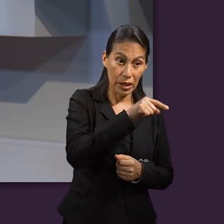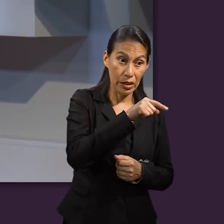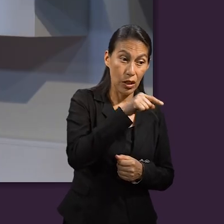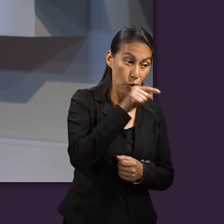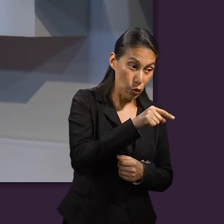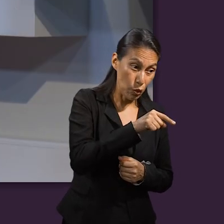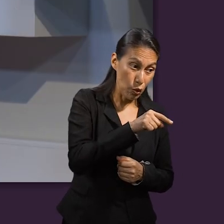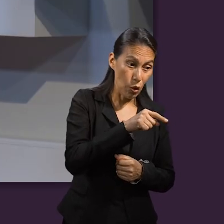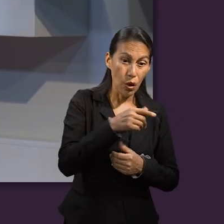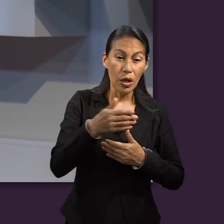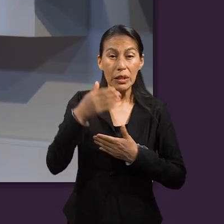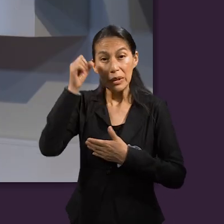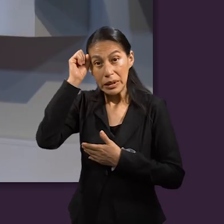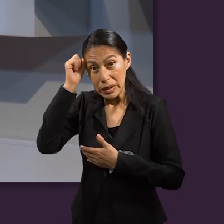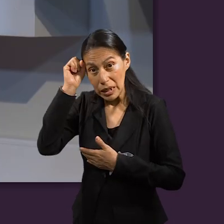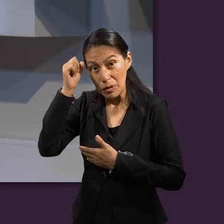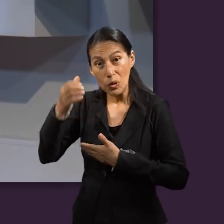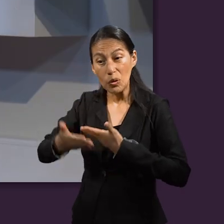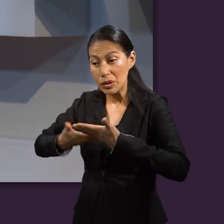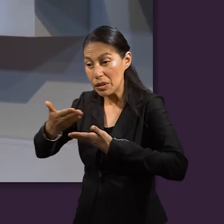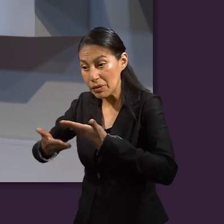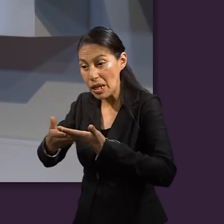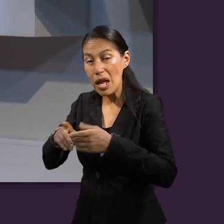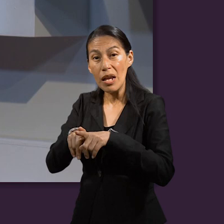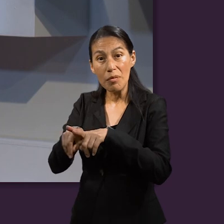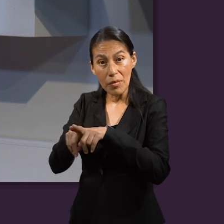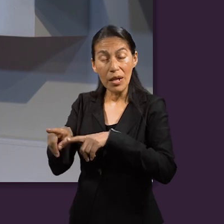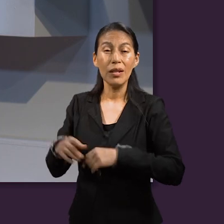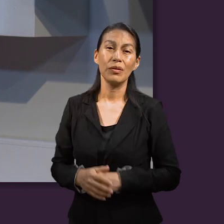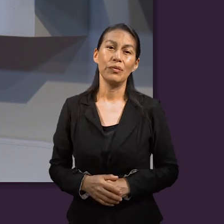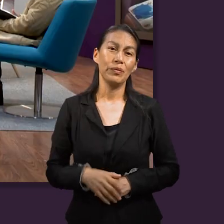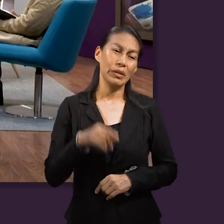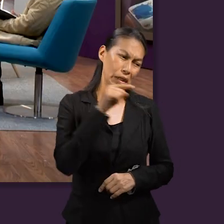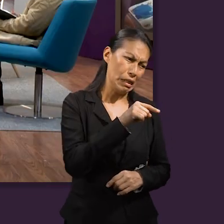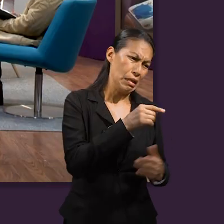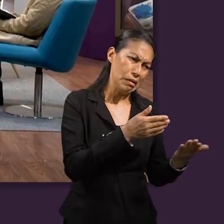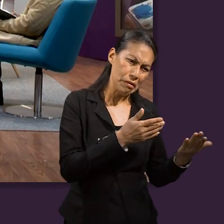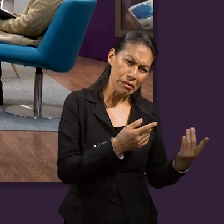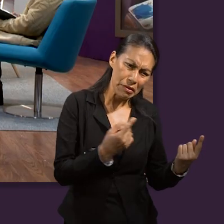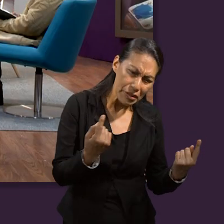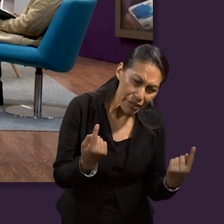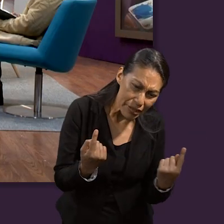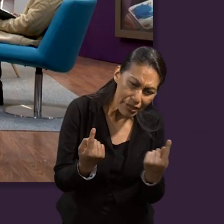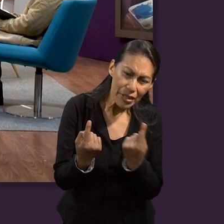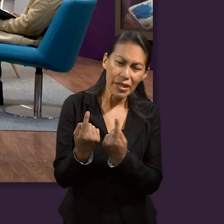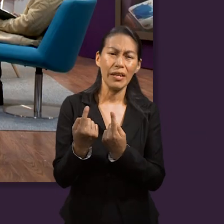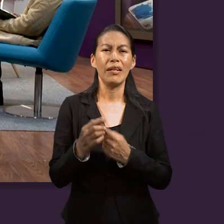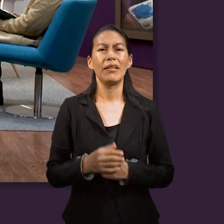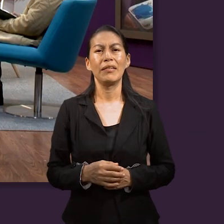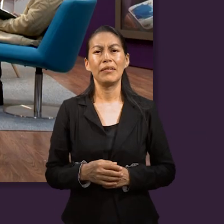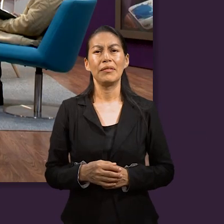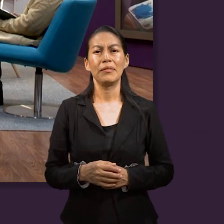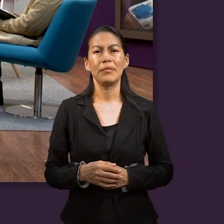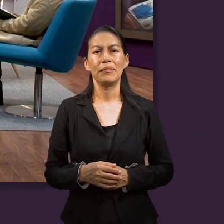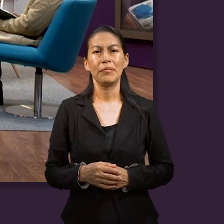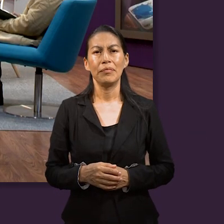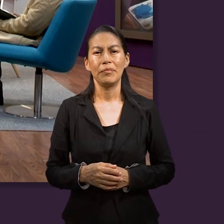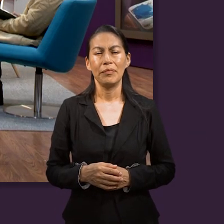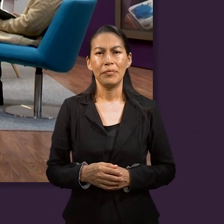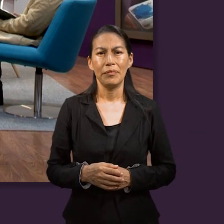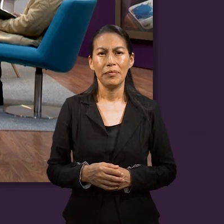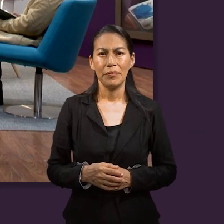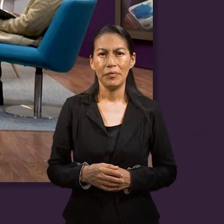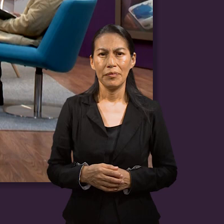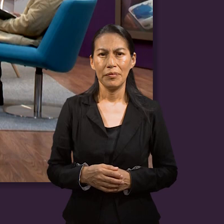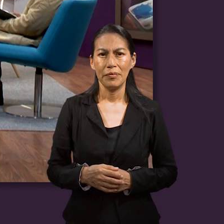hermanos entonces es grandioso ver que él llega con no solamente con con la